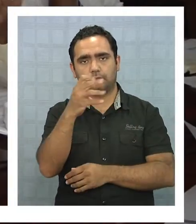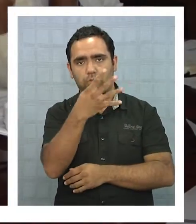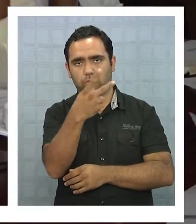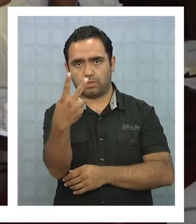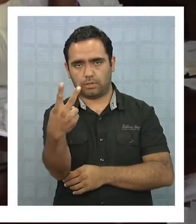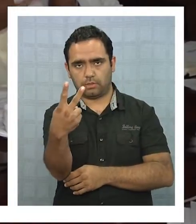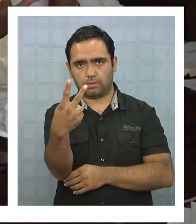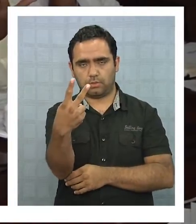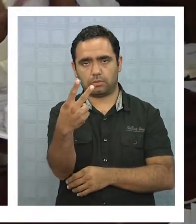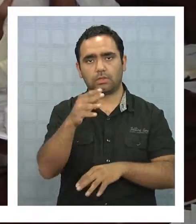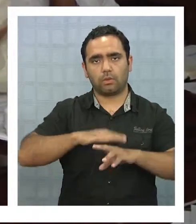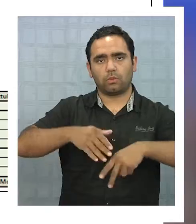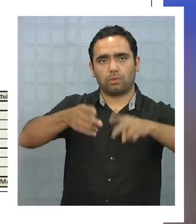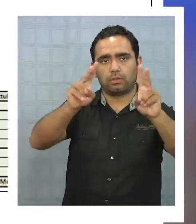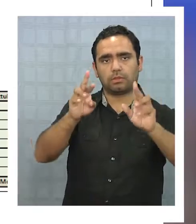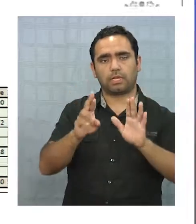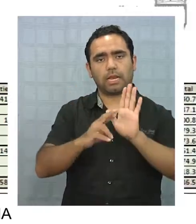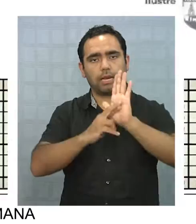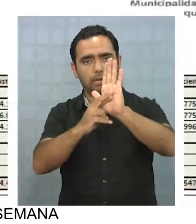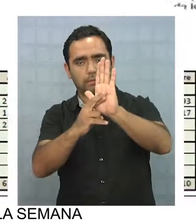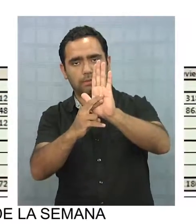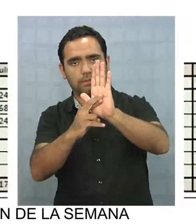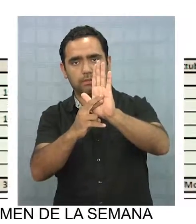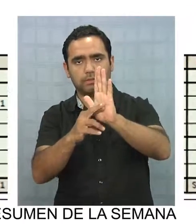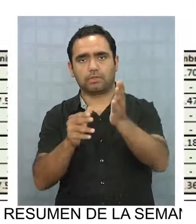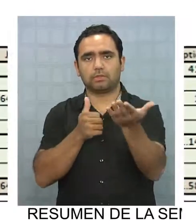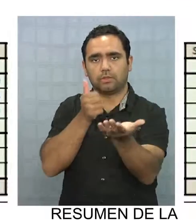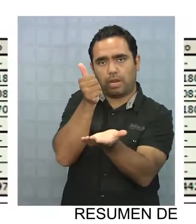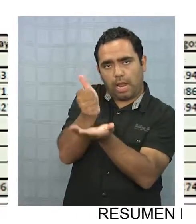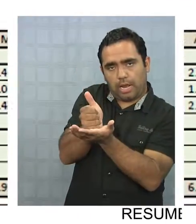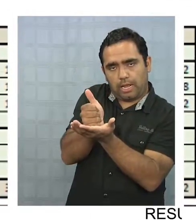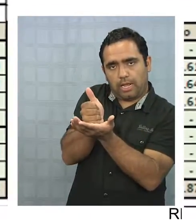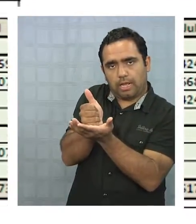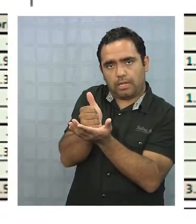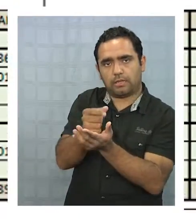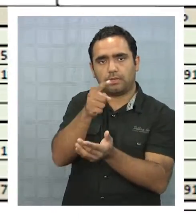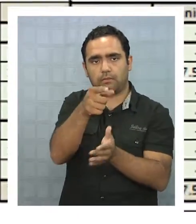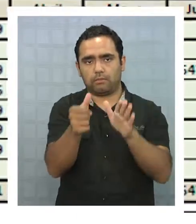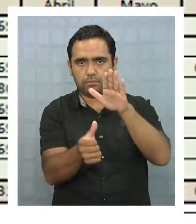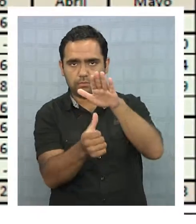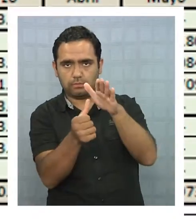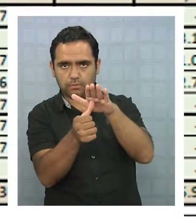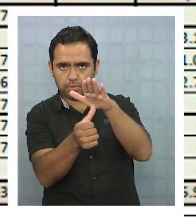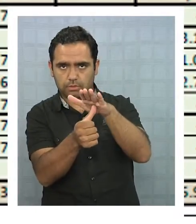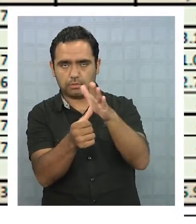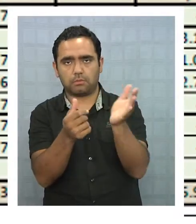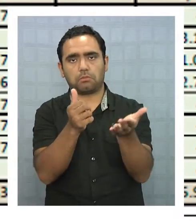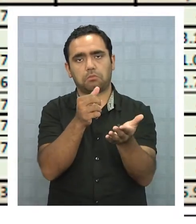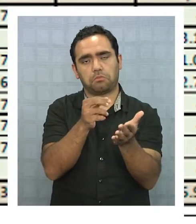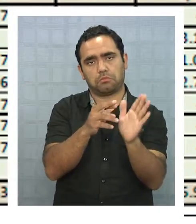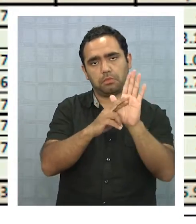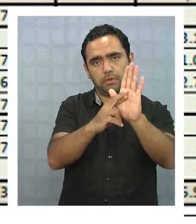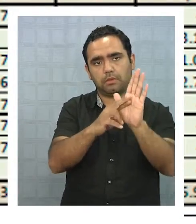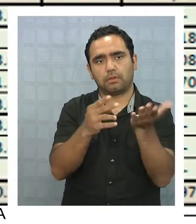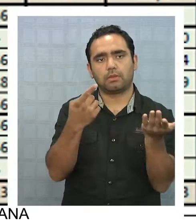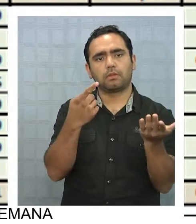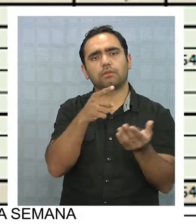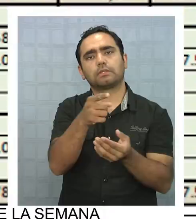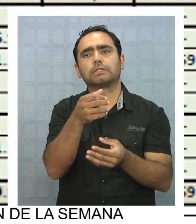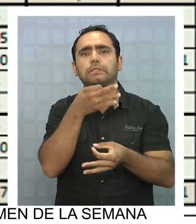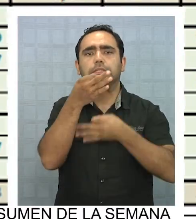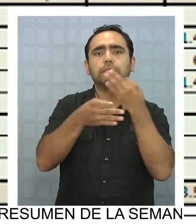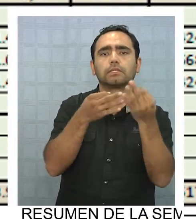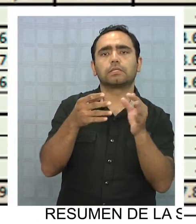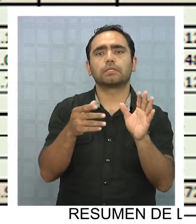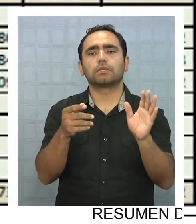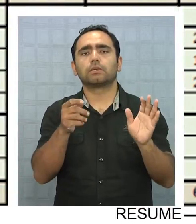20.742, la que autoriza la representación protocolar del alcalde a través de los concejales. A pesar de esto y justificar sus